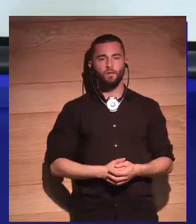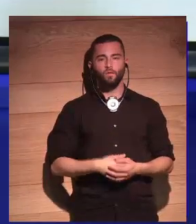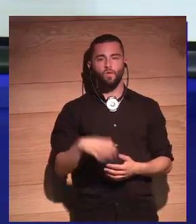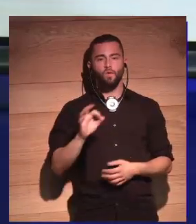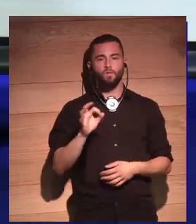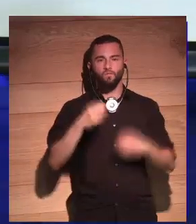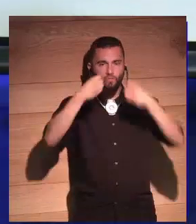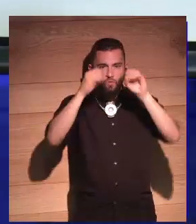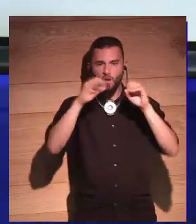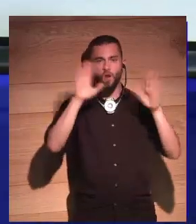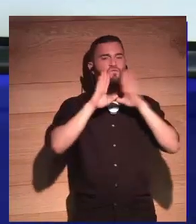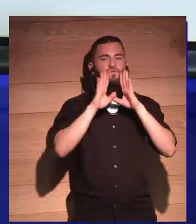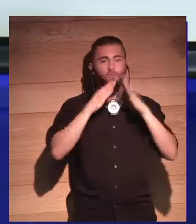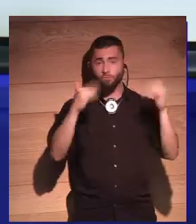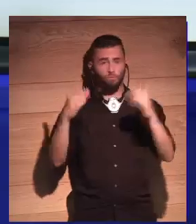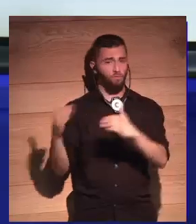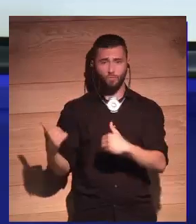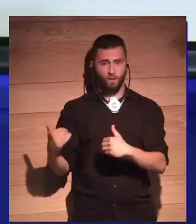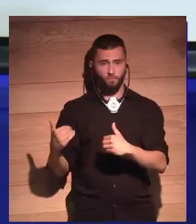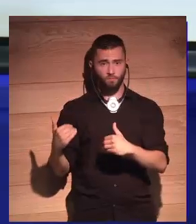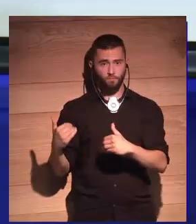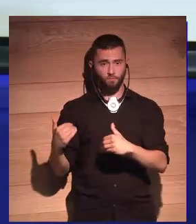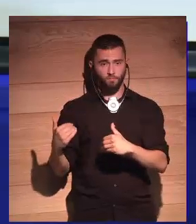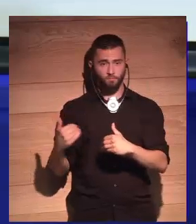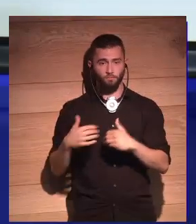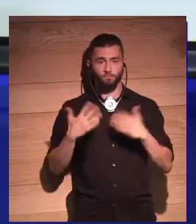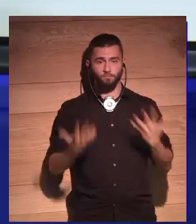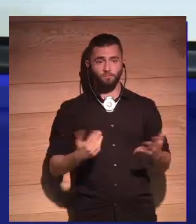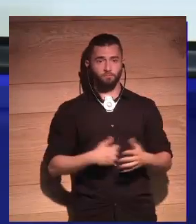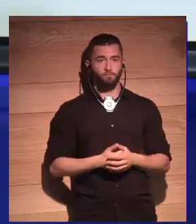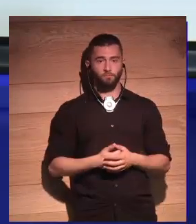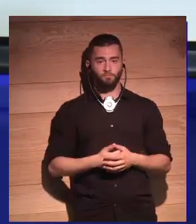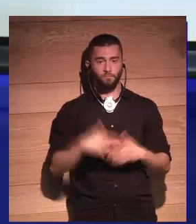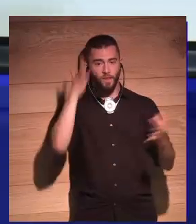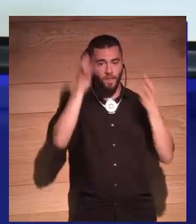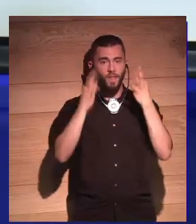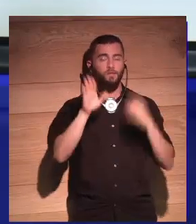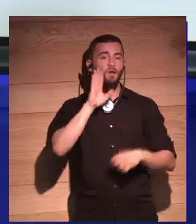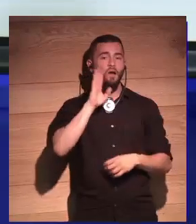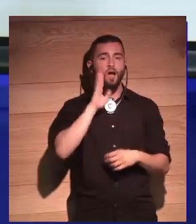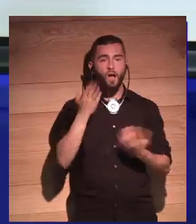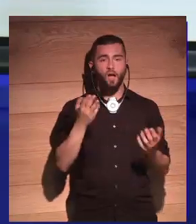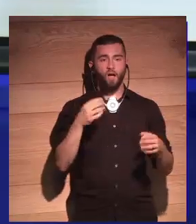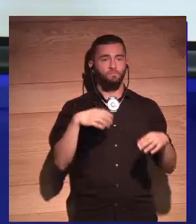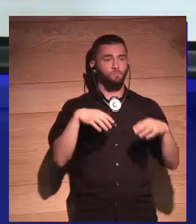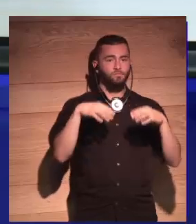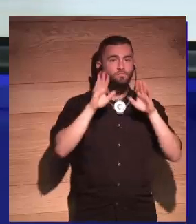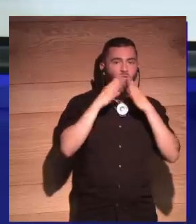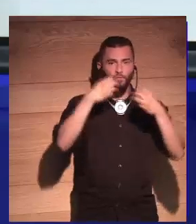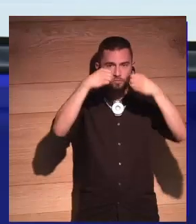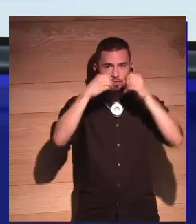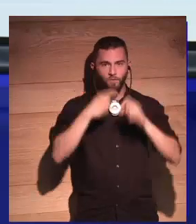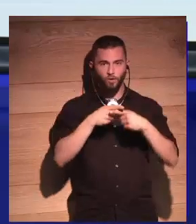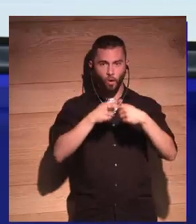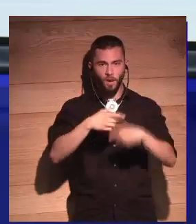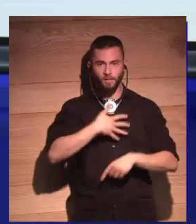en Google, no está en Facebook. Es decir, podemos optar por compartir estos datos con Facebook, con Google o con quien queramos,